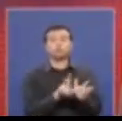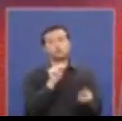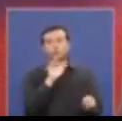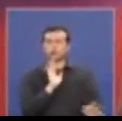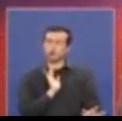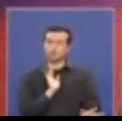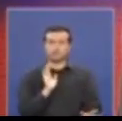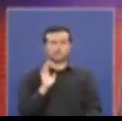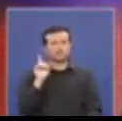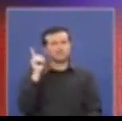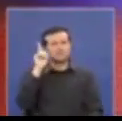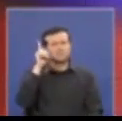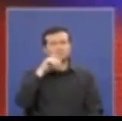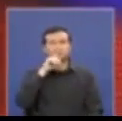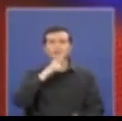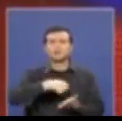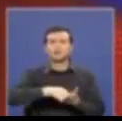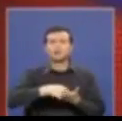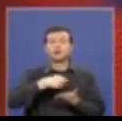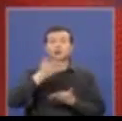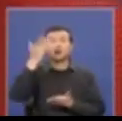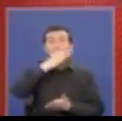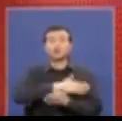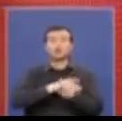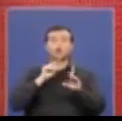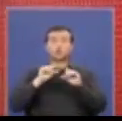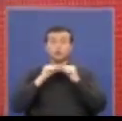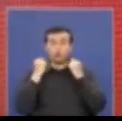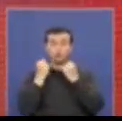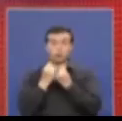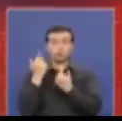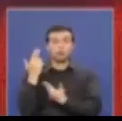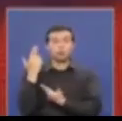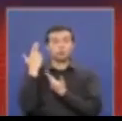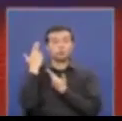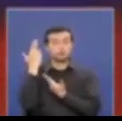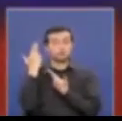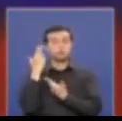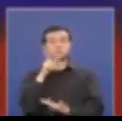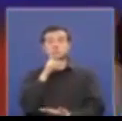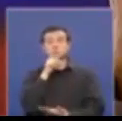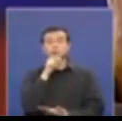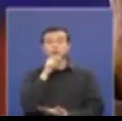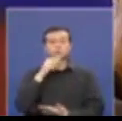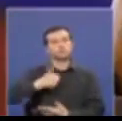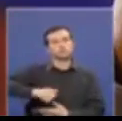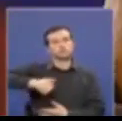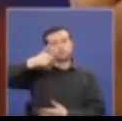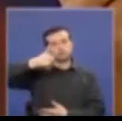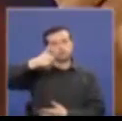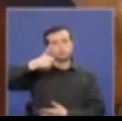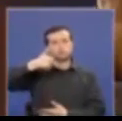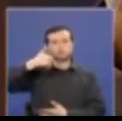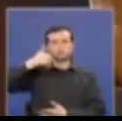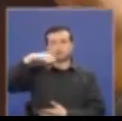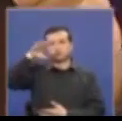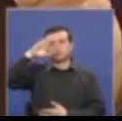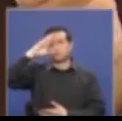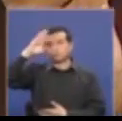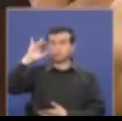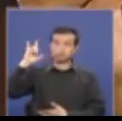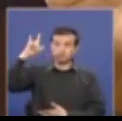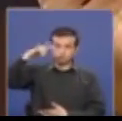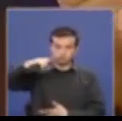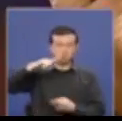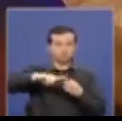la firma, en esa época todavía existía la Junta de Defensa, ¿verdad? Que la conformaban los comandantes de las Fuerzas Armadas,